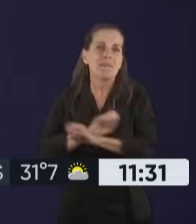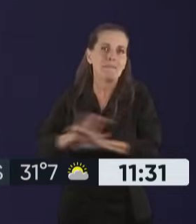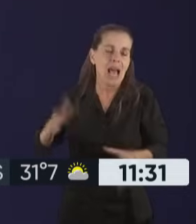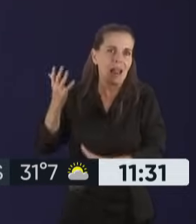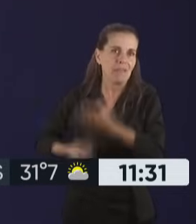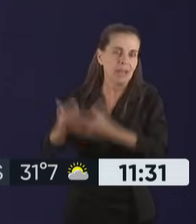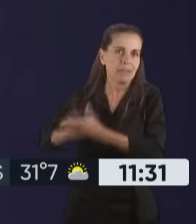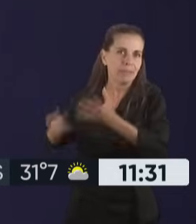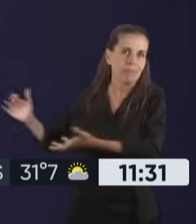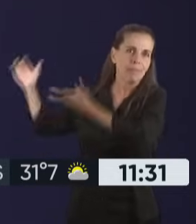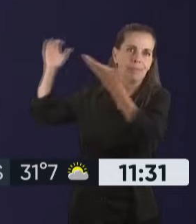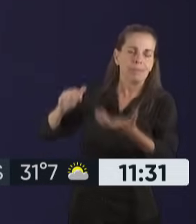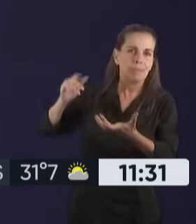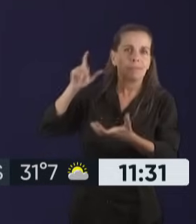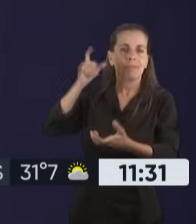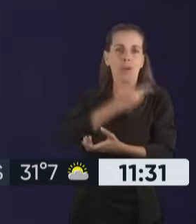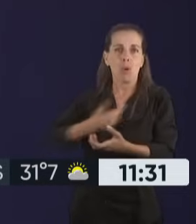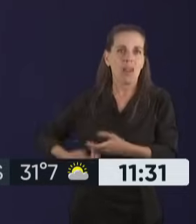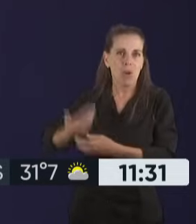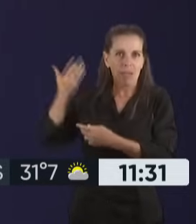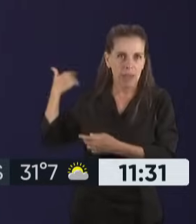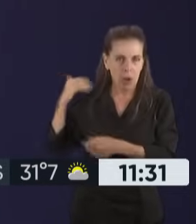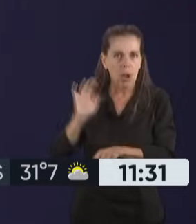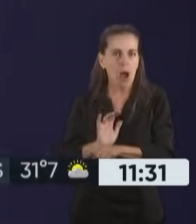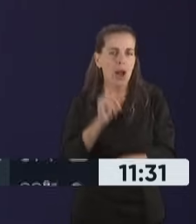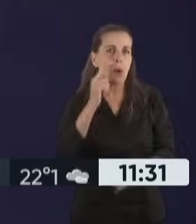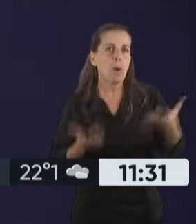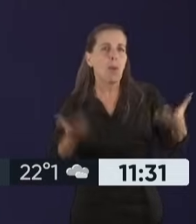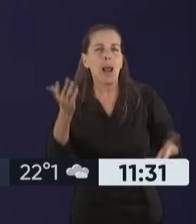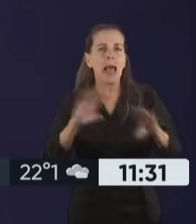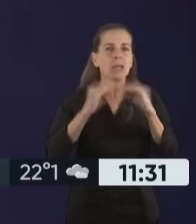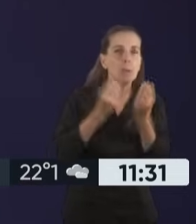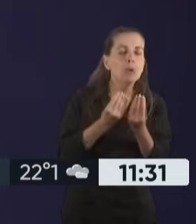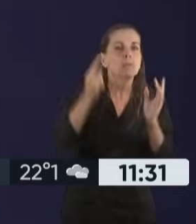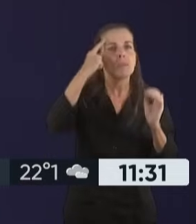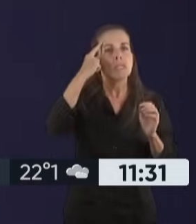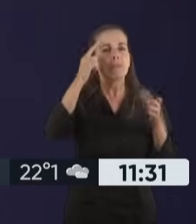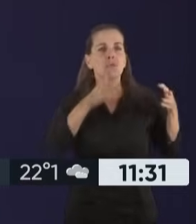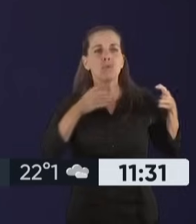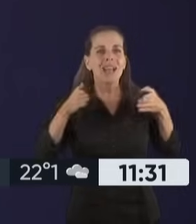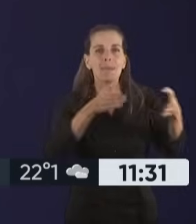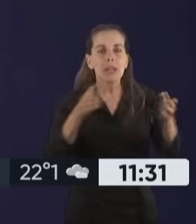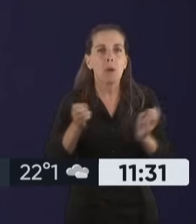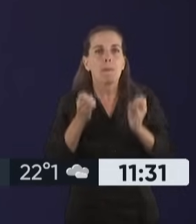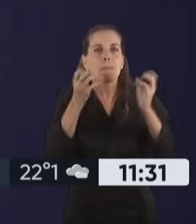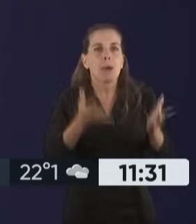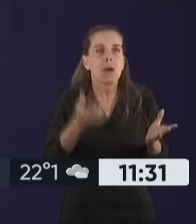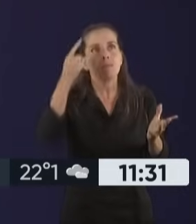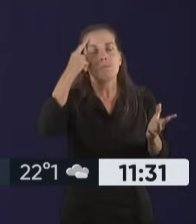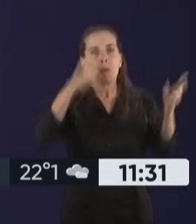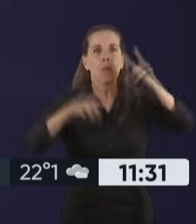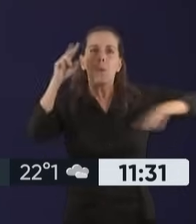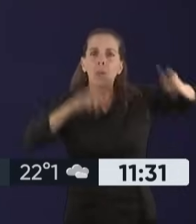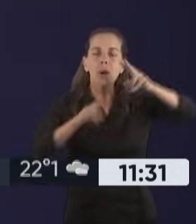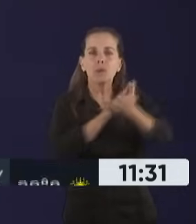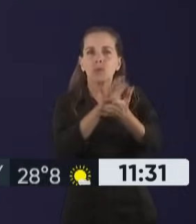el balance es que elegimos el mejor camino, se podía elegir, hicimos el mayor esfuerzo